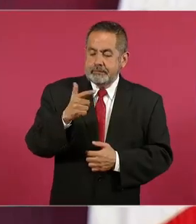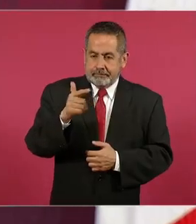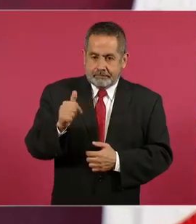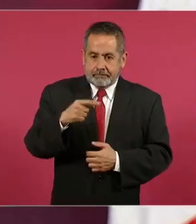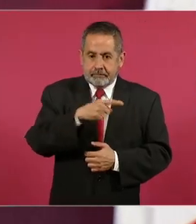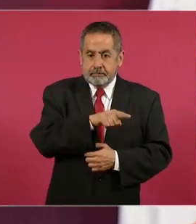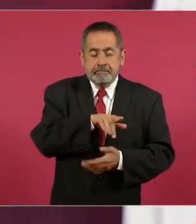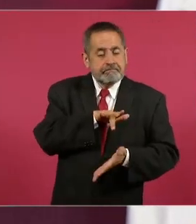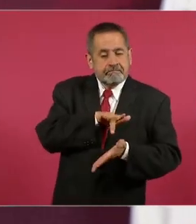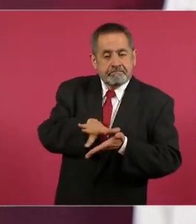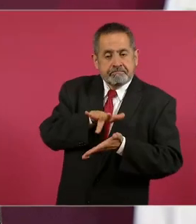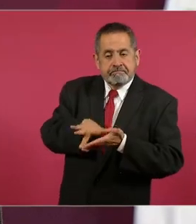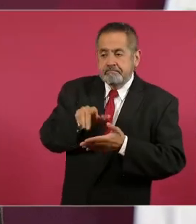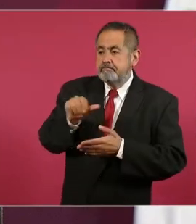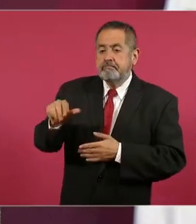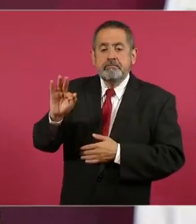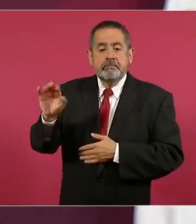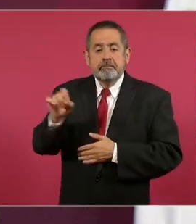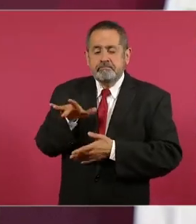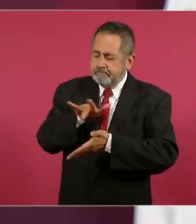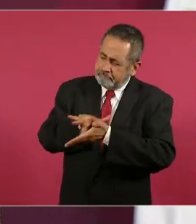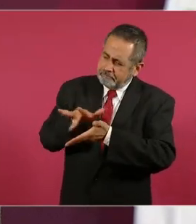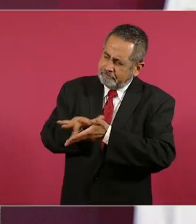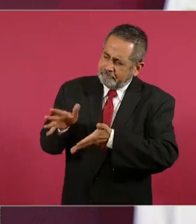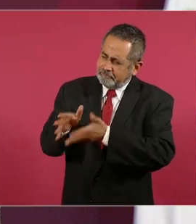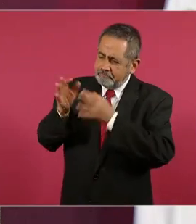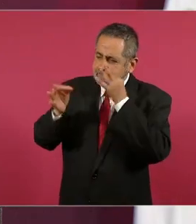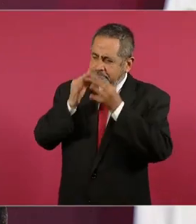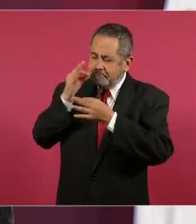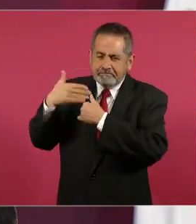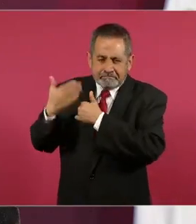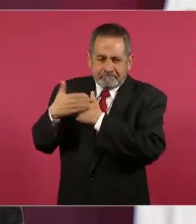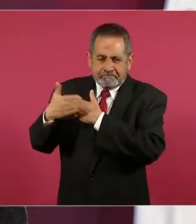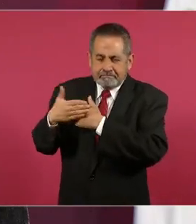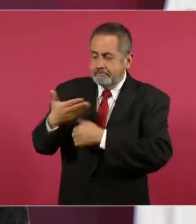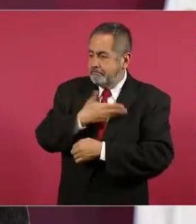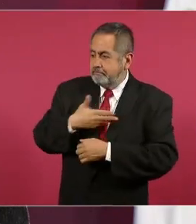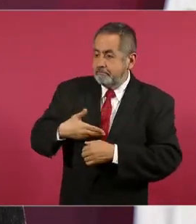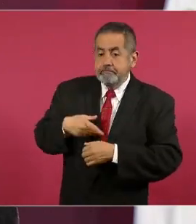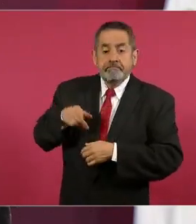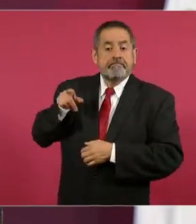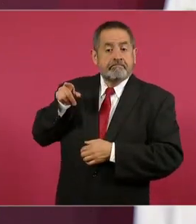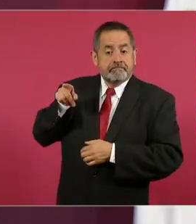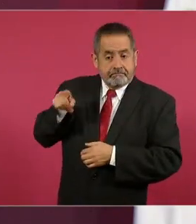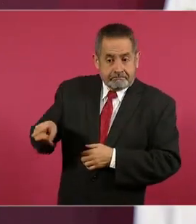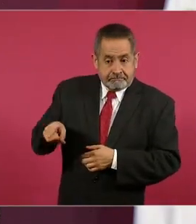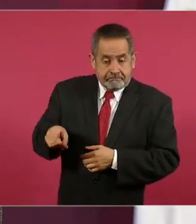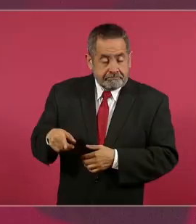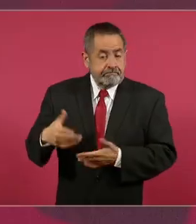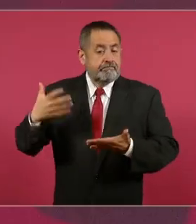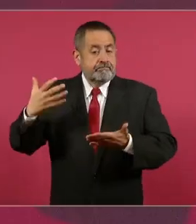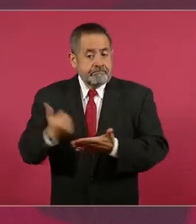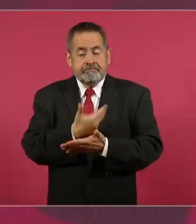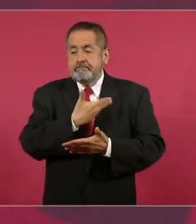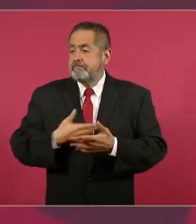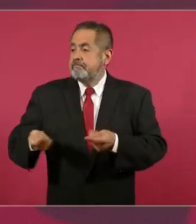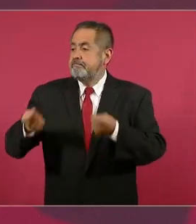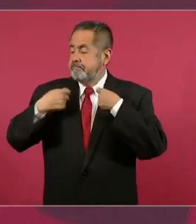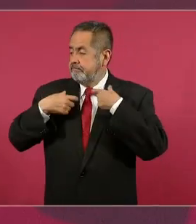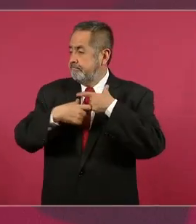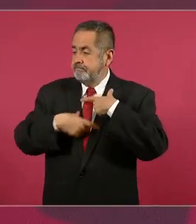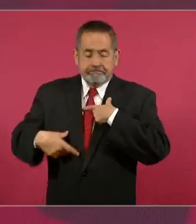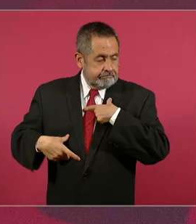apoyó a Fox en la campaña, y cuando Fox llega a la presidencia le